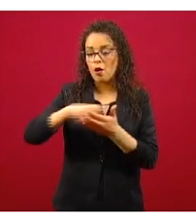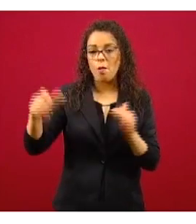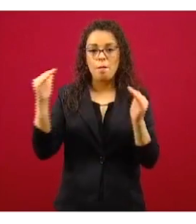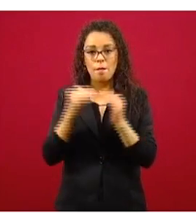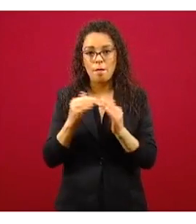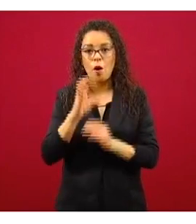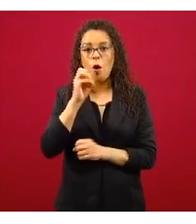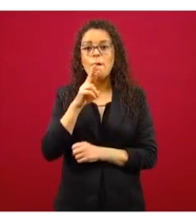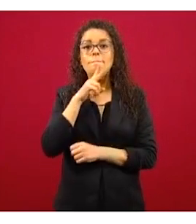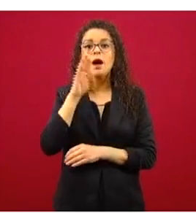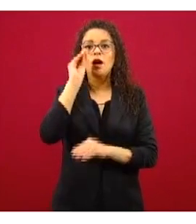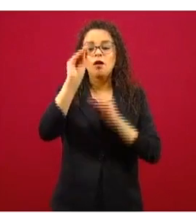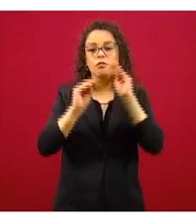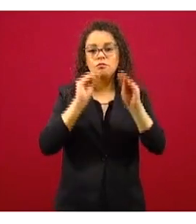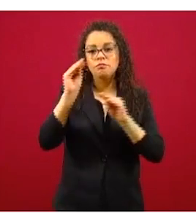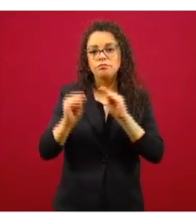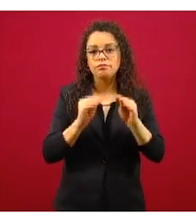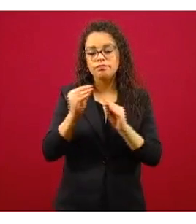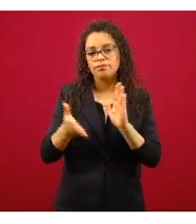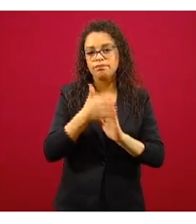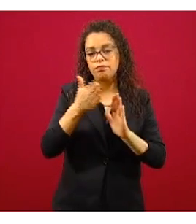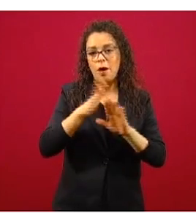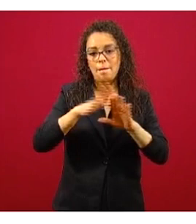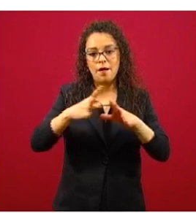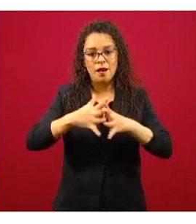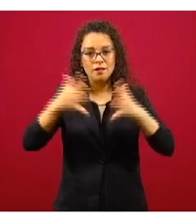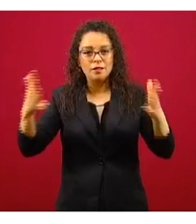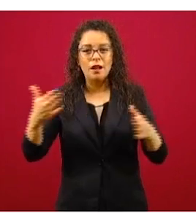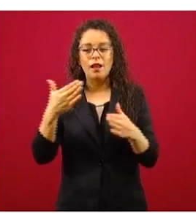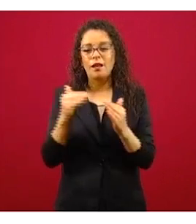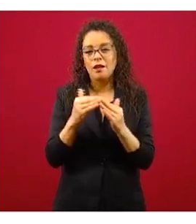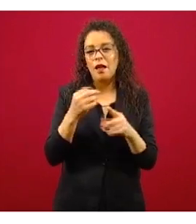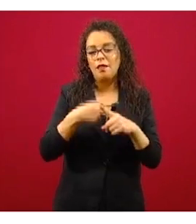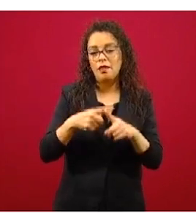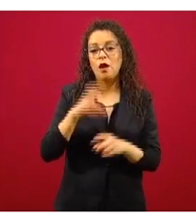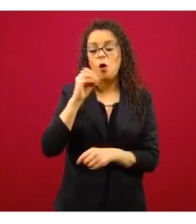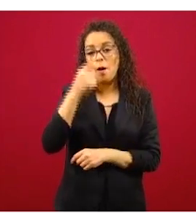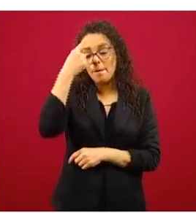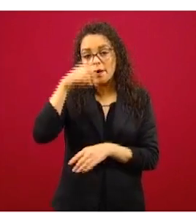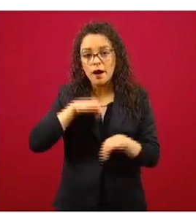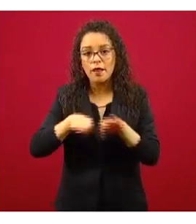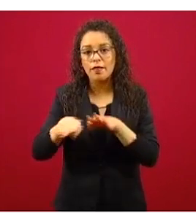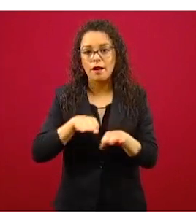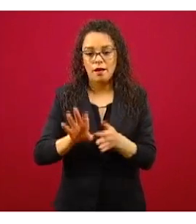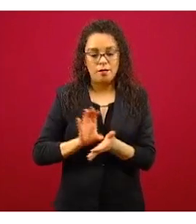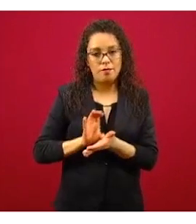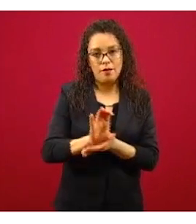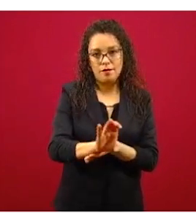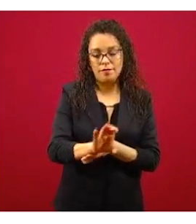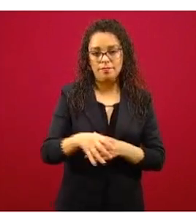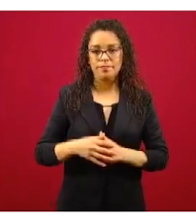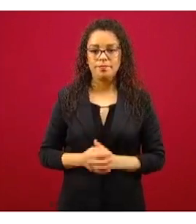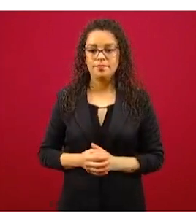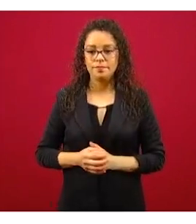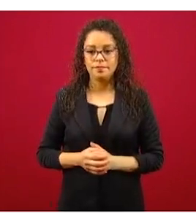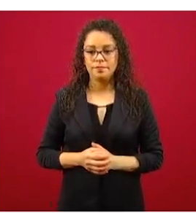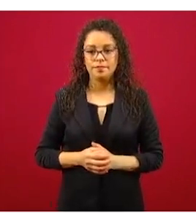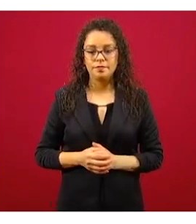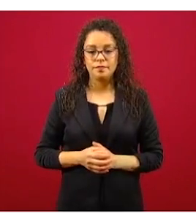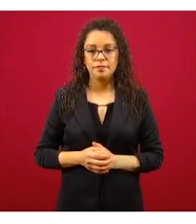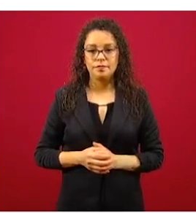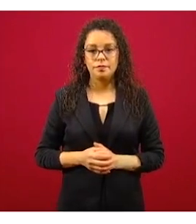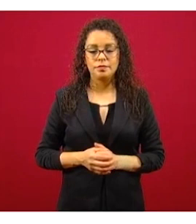créditos para los trabajadores. ¿Cuál es la inversión total que hemos dispersado en